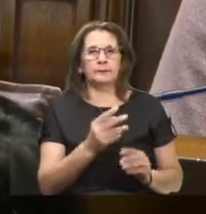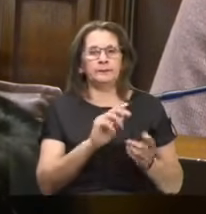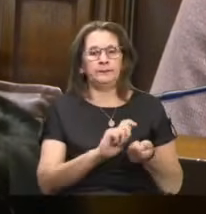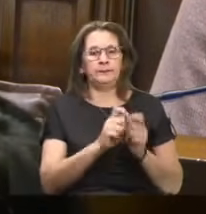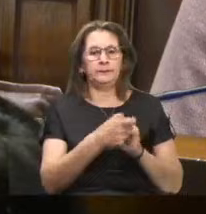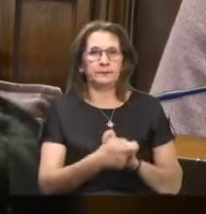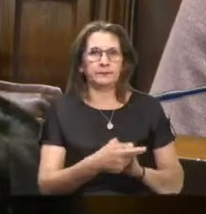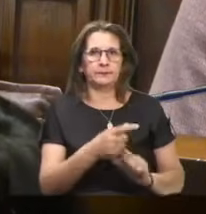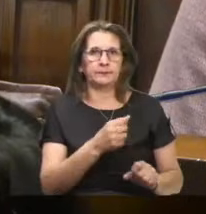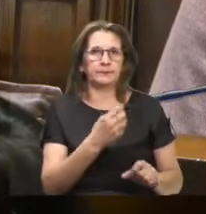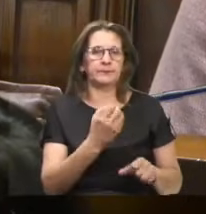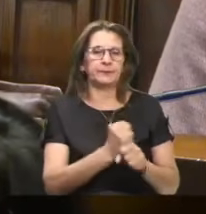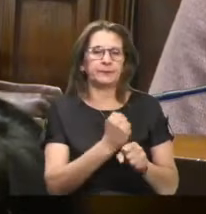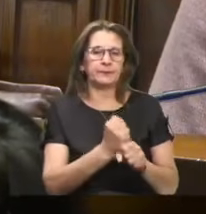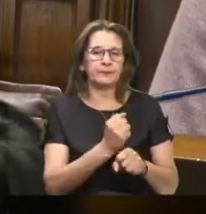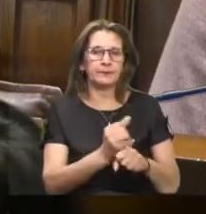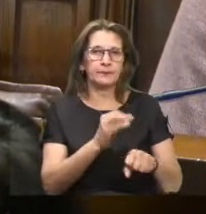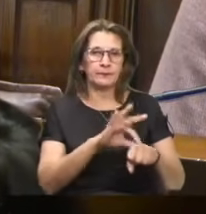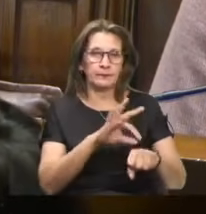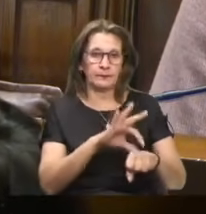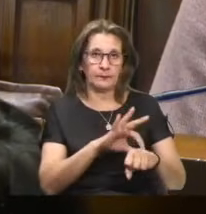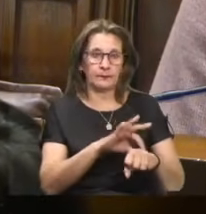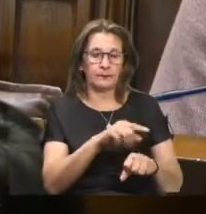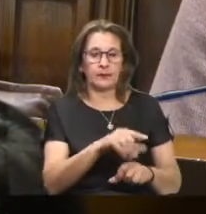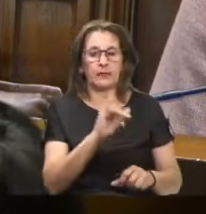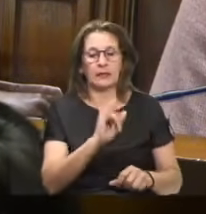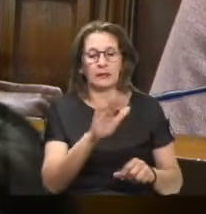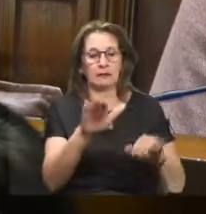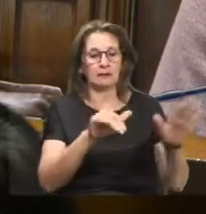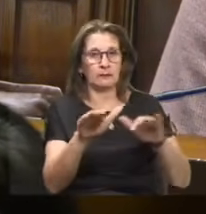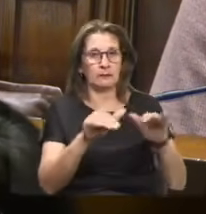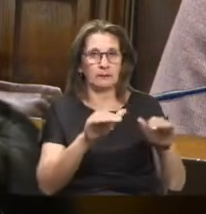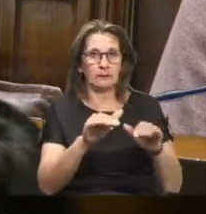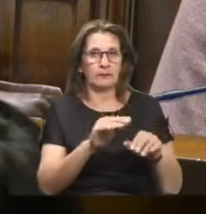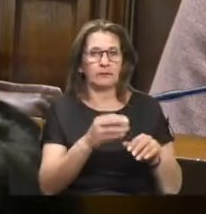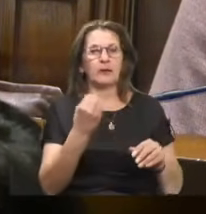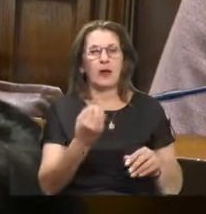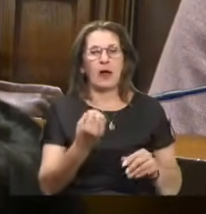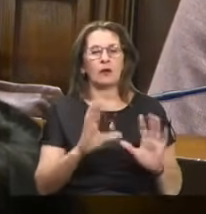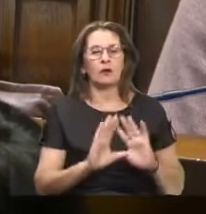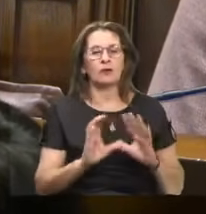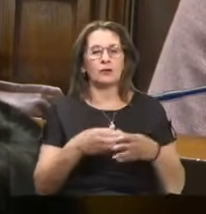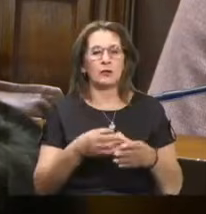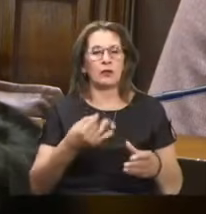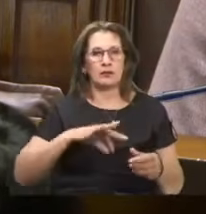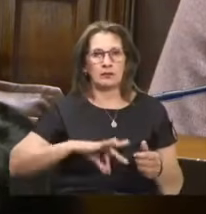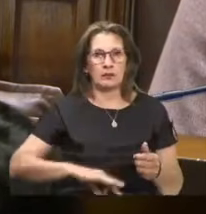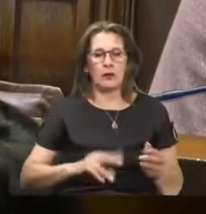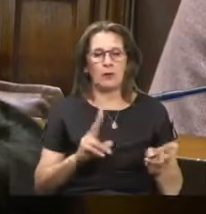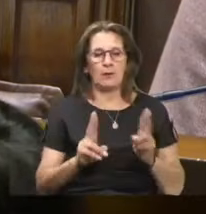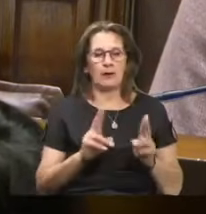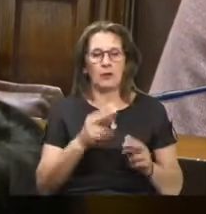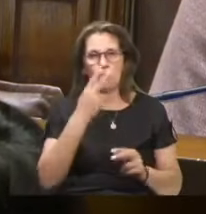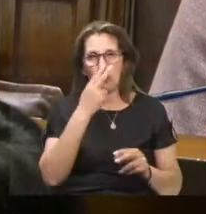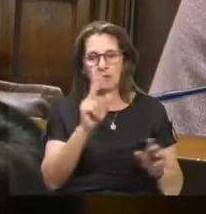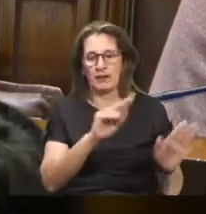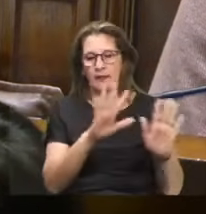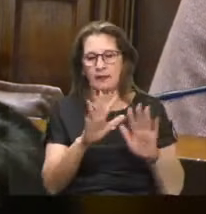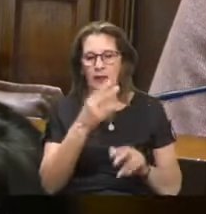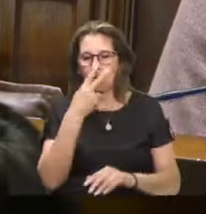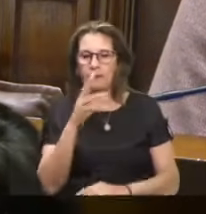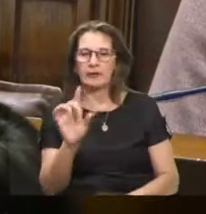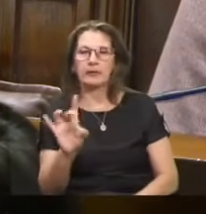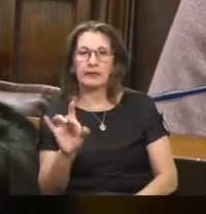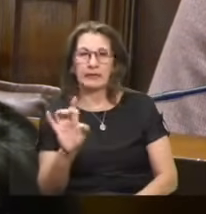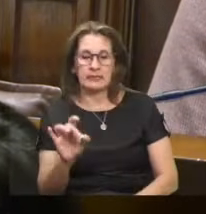del trabajo médico, en oportunidad de la convocatoria a los consejos de salario, periodo 2010-2015.